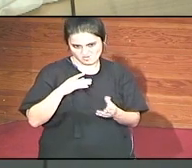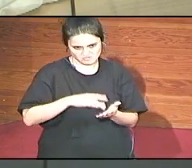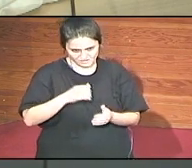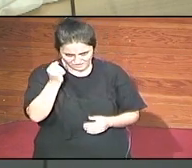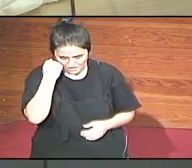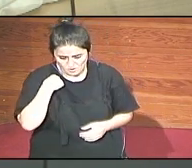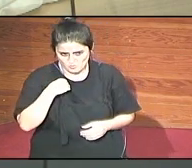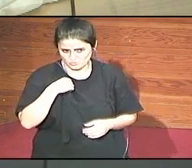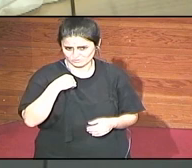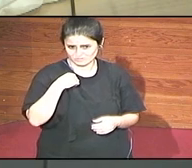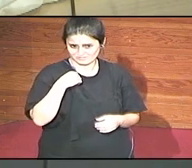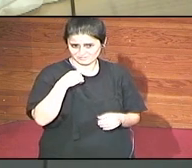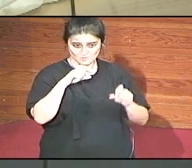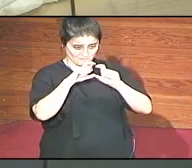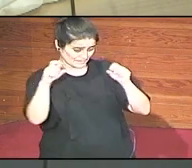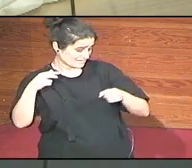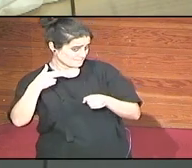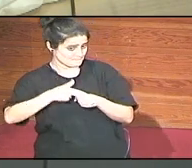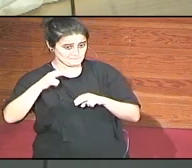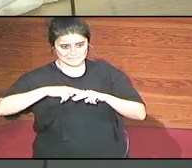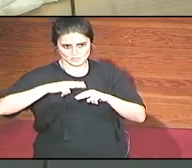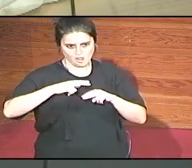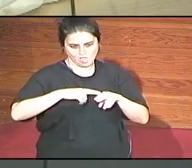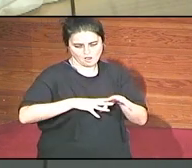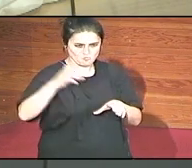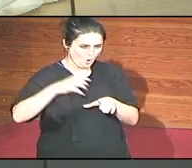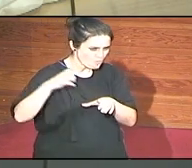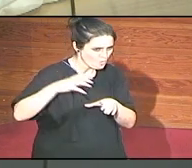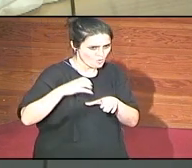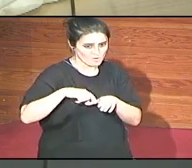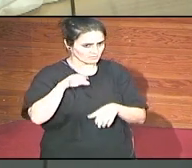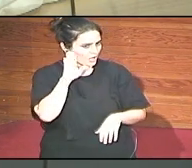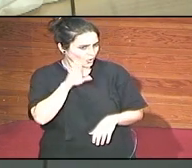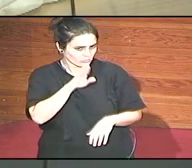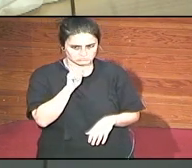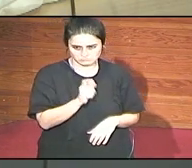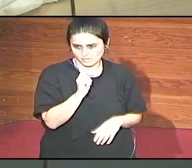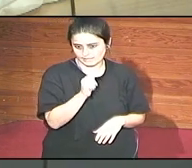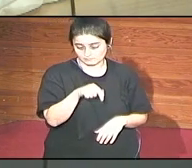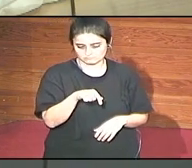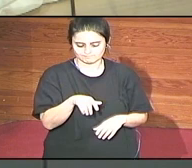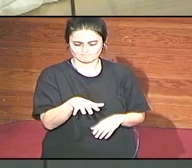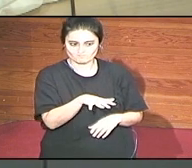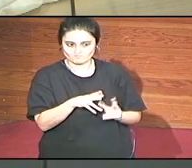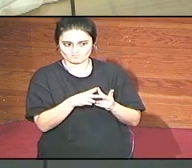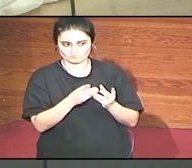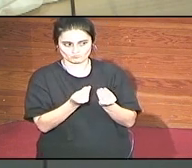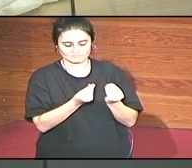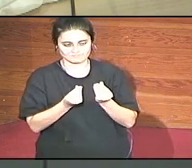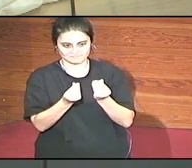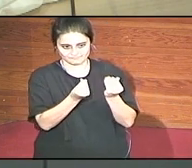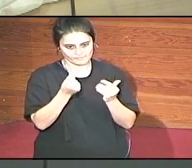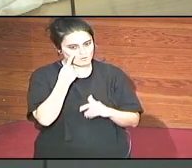expolio de las grandes empresas petroleras por ejemplo donde la corrupción es constante esa sensación también la ves